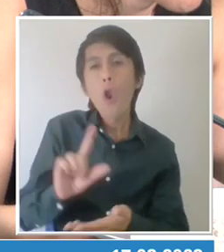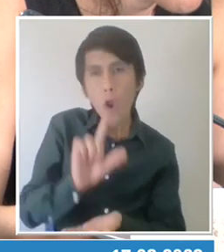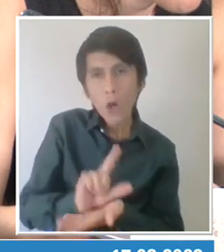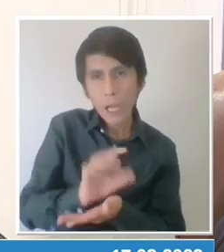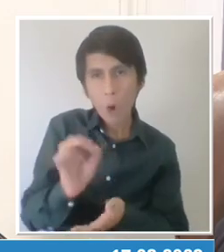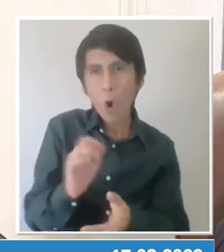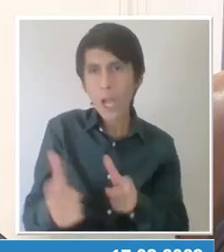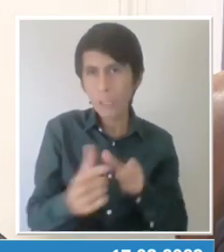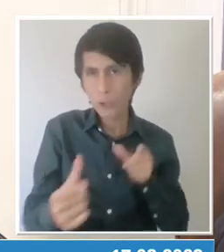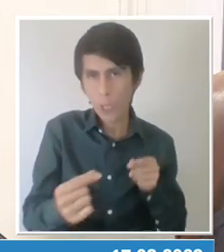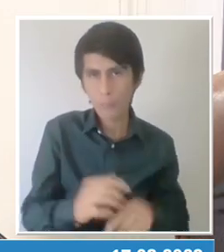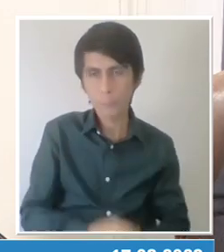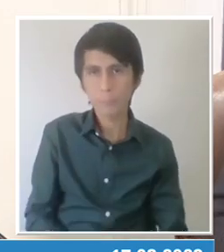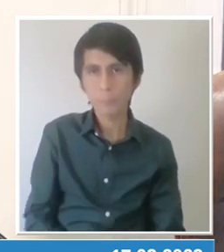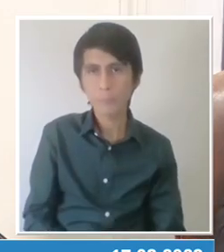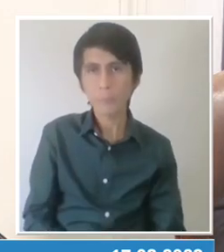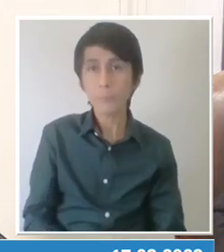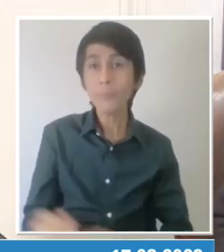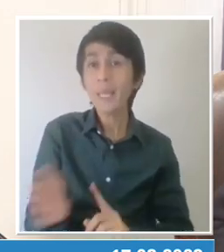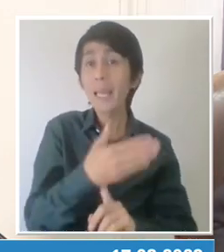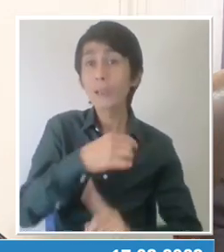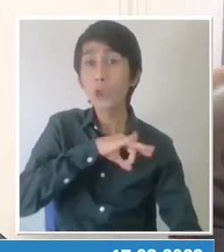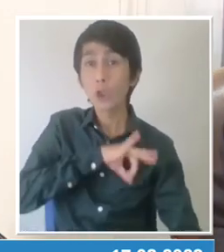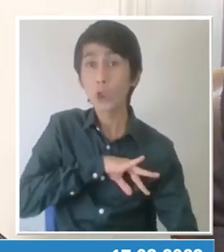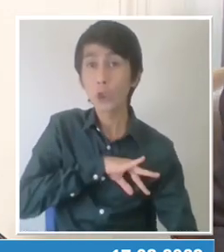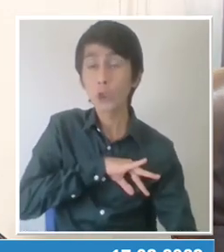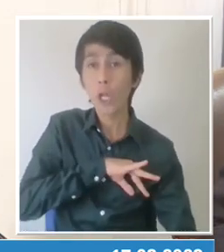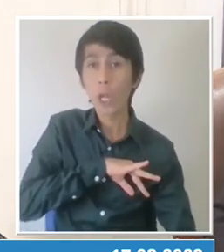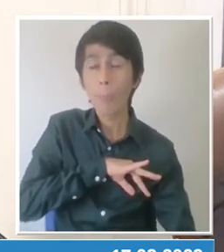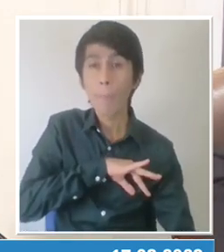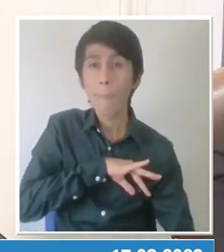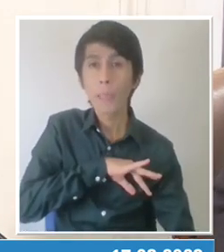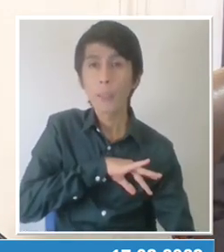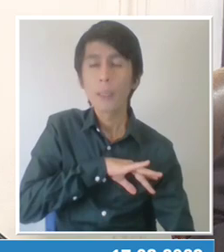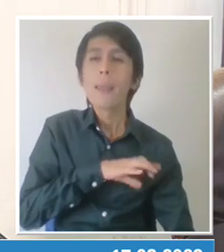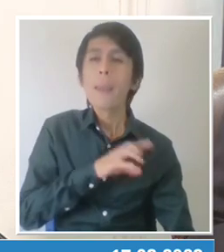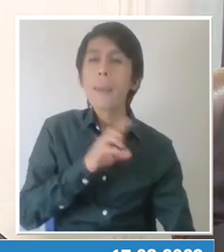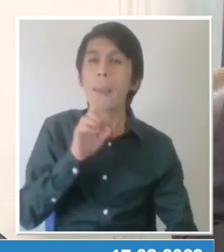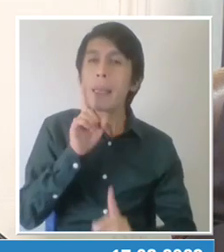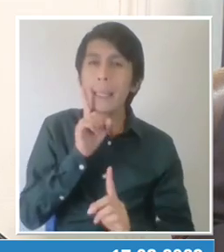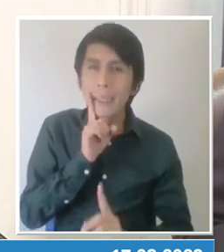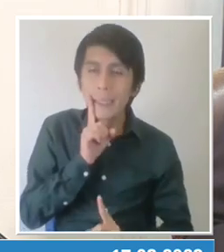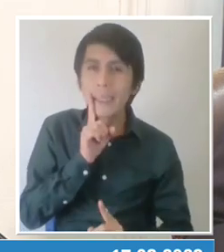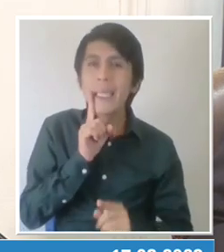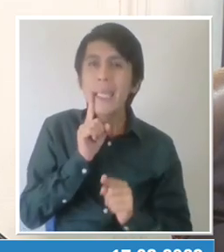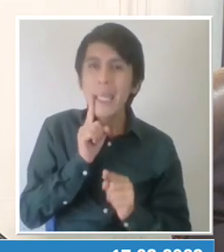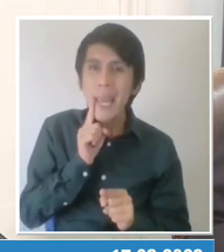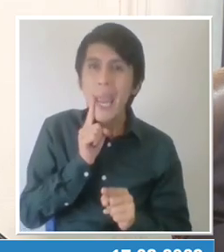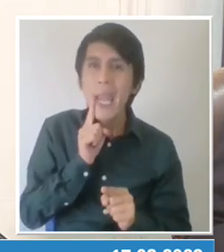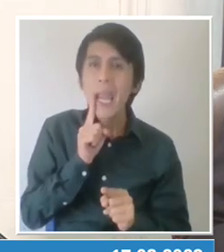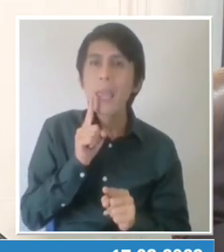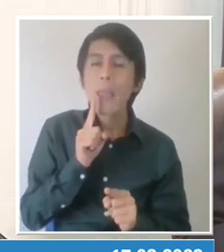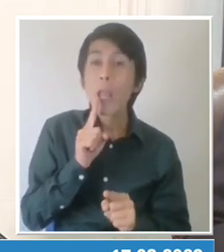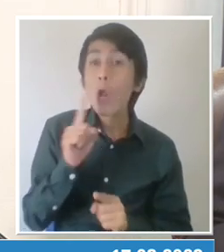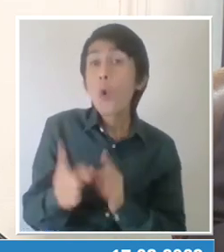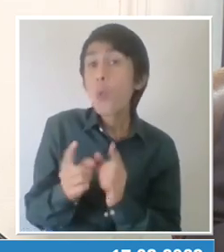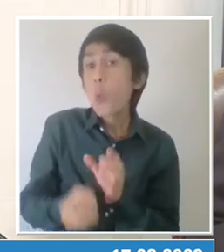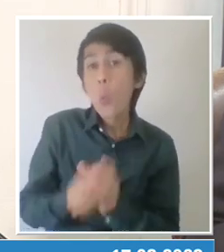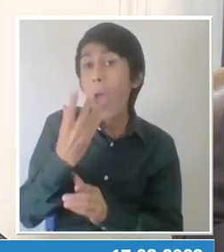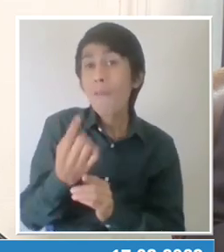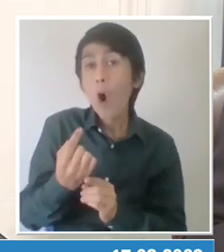La nación chilena, sin embargo, experimenta nuevos principios en este